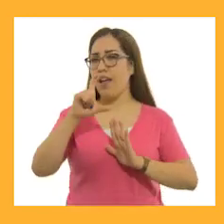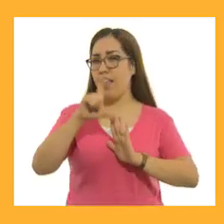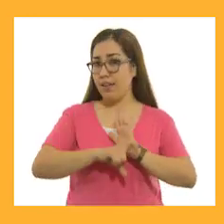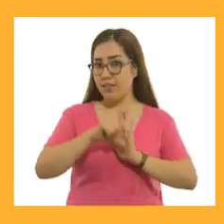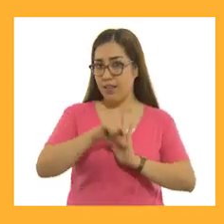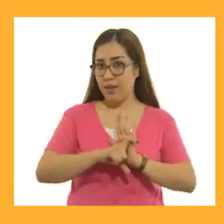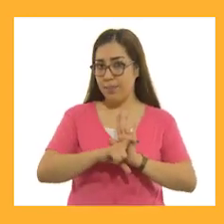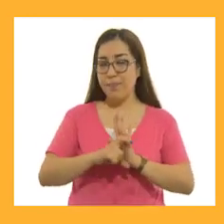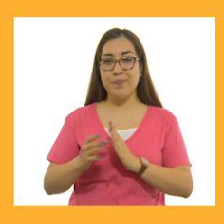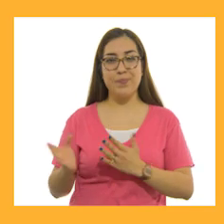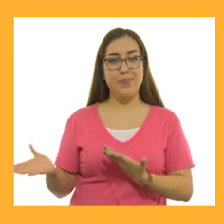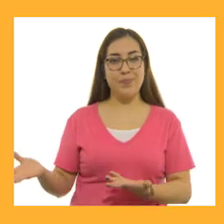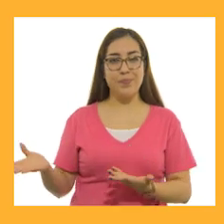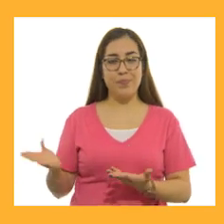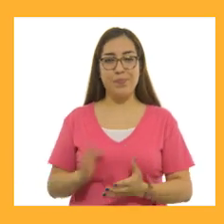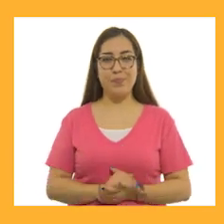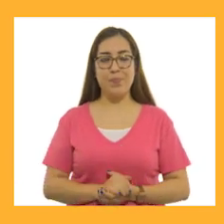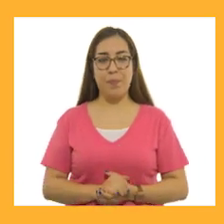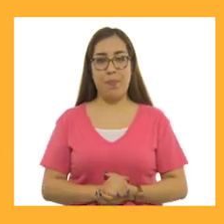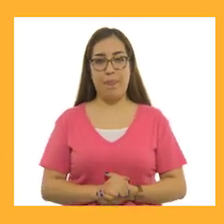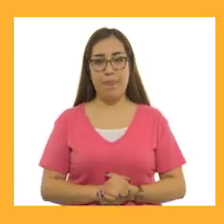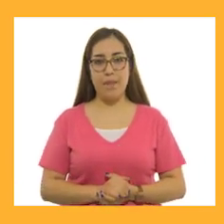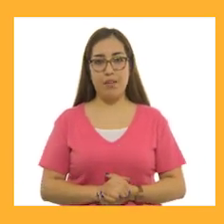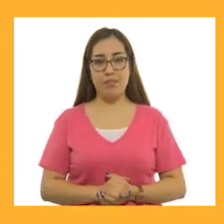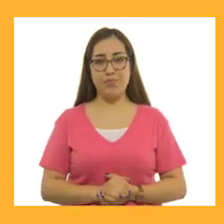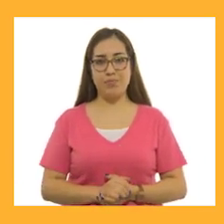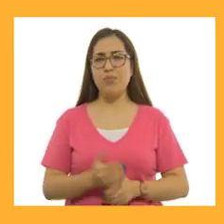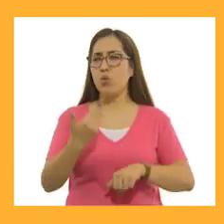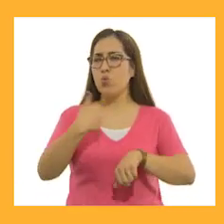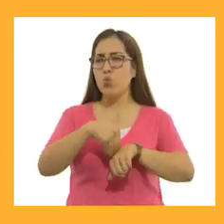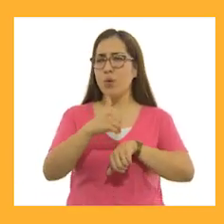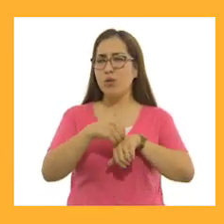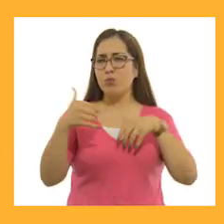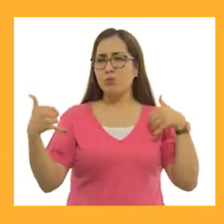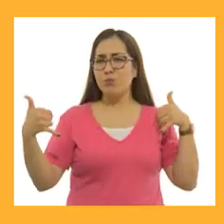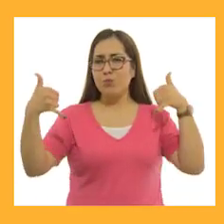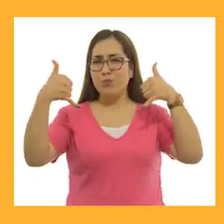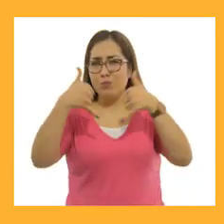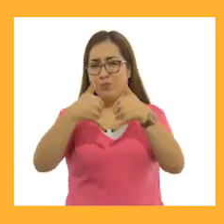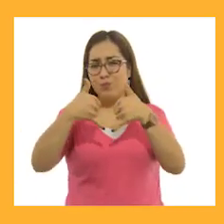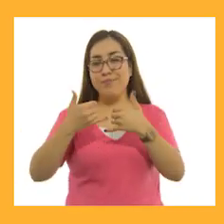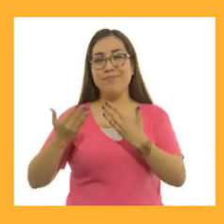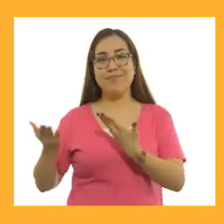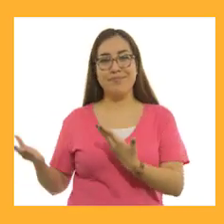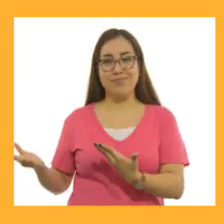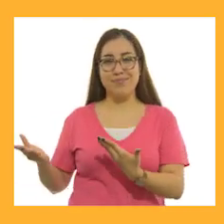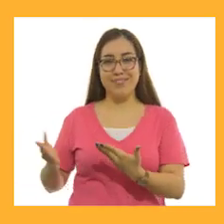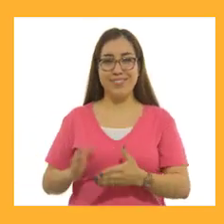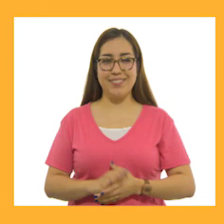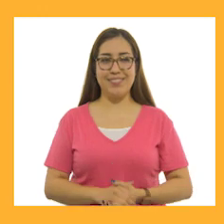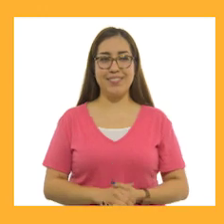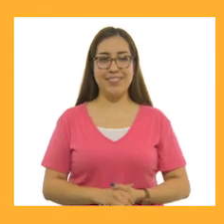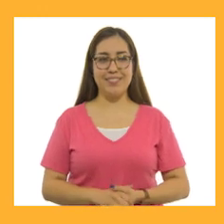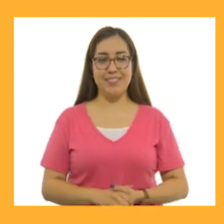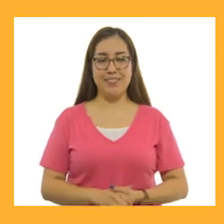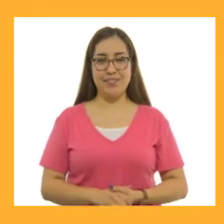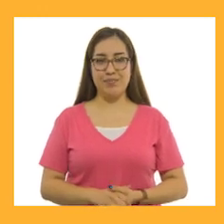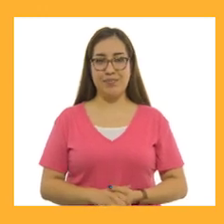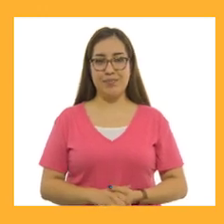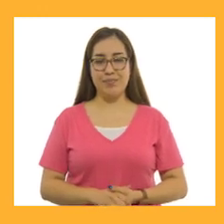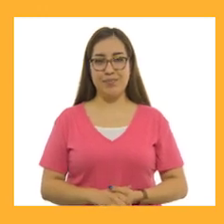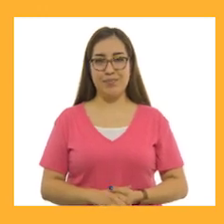instagram mx teléfonos educatel 802.800 6 688